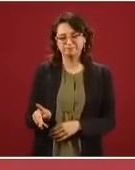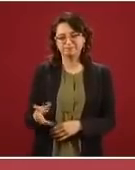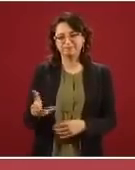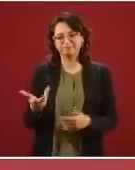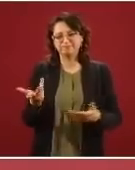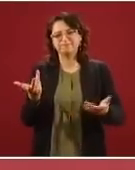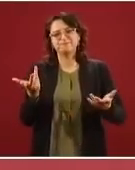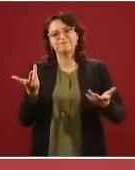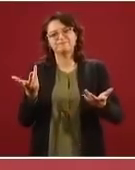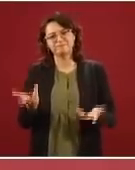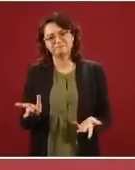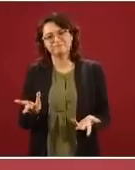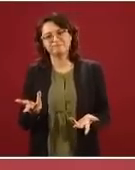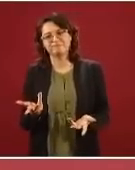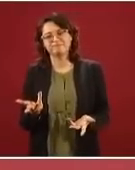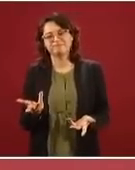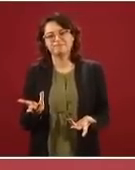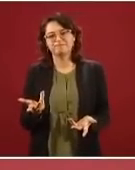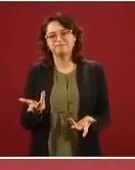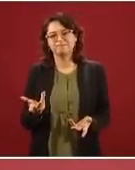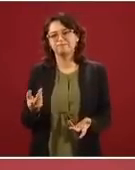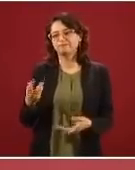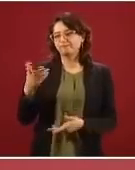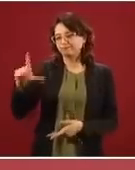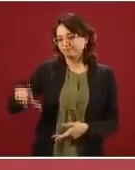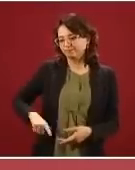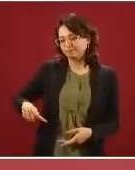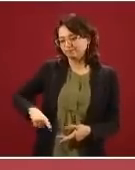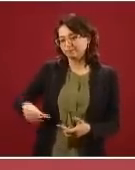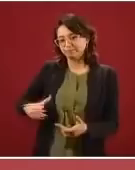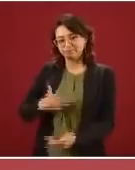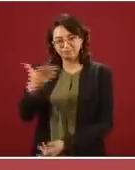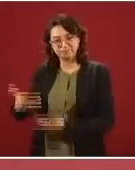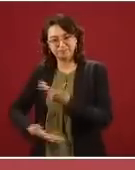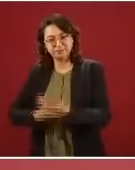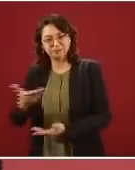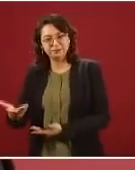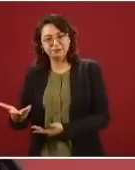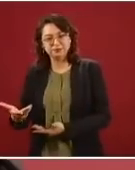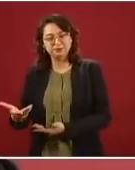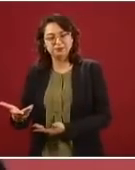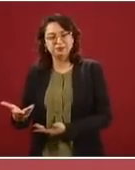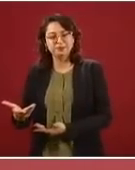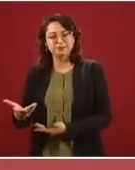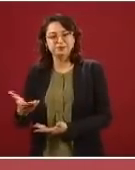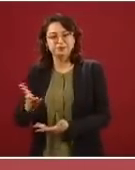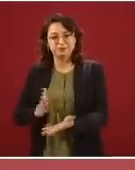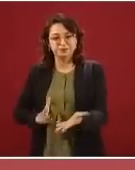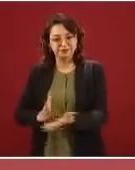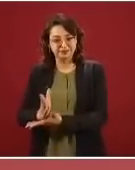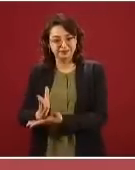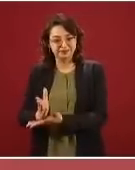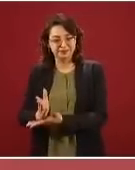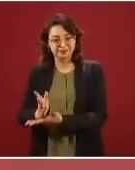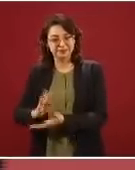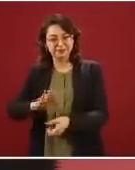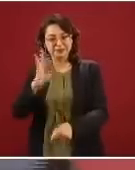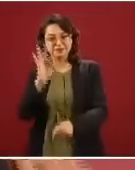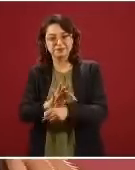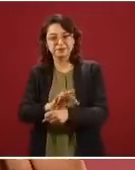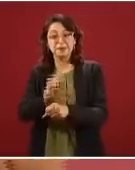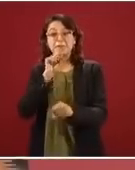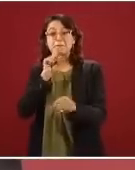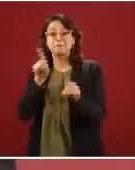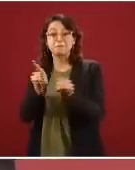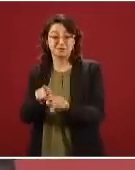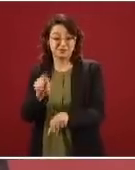intervenían no solo los servidores públicos, sino los del sector